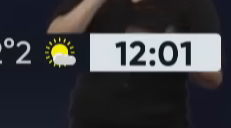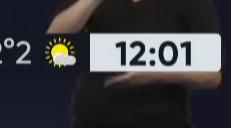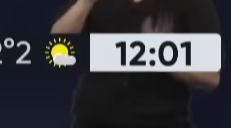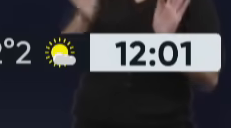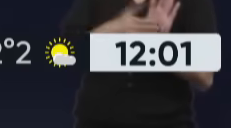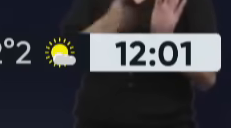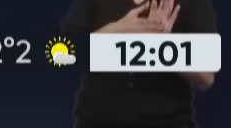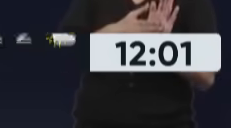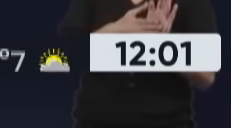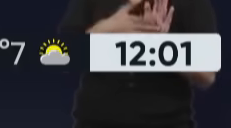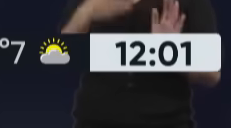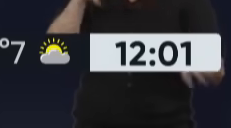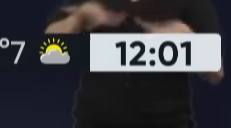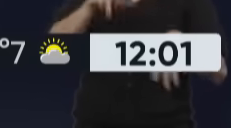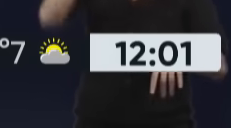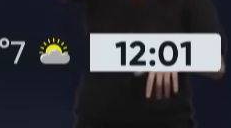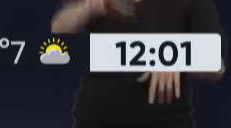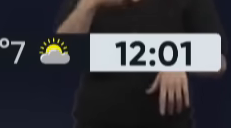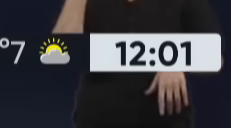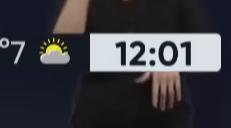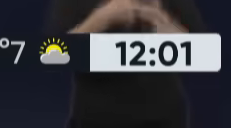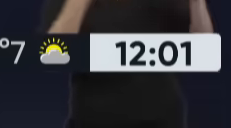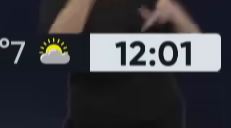esas mesas estando yo presente. Entonces,